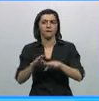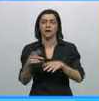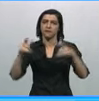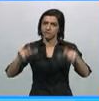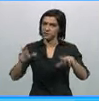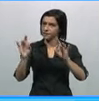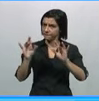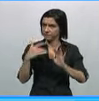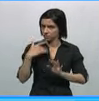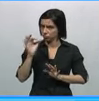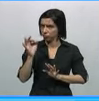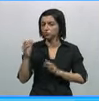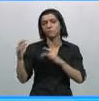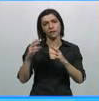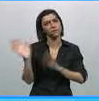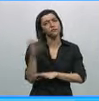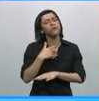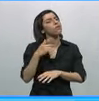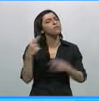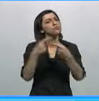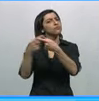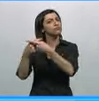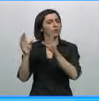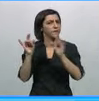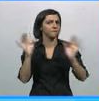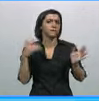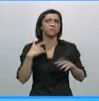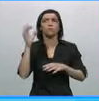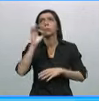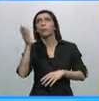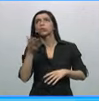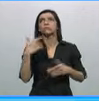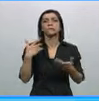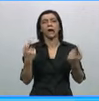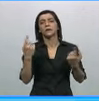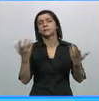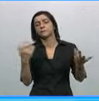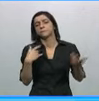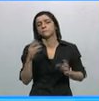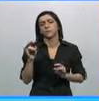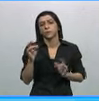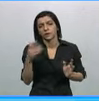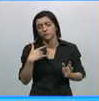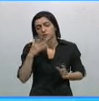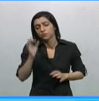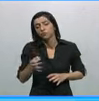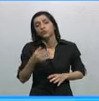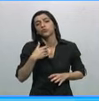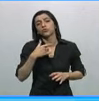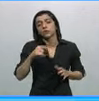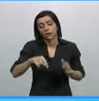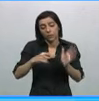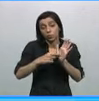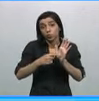los partidos son complicados y es difícil de poner el porcentaje. Obviamente que sacó una diferencia en tan poco punto que